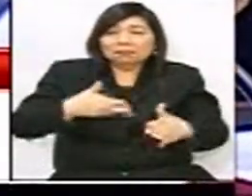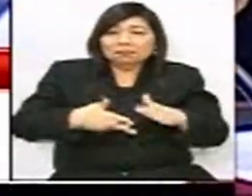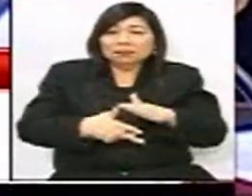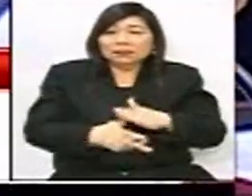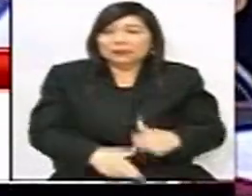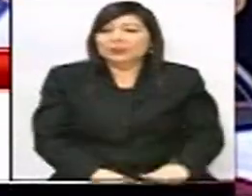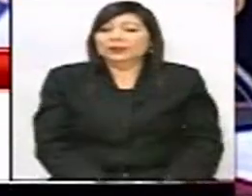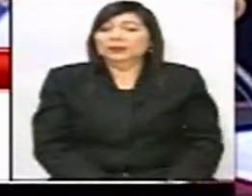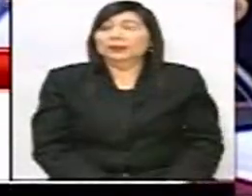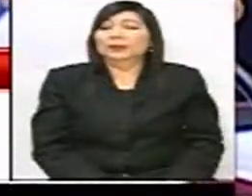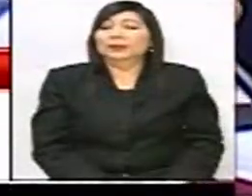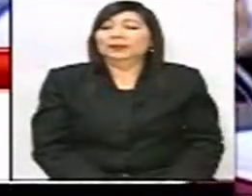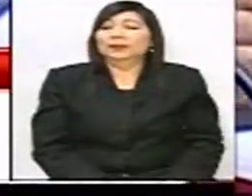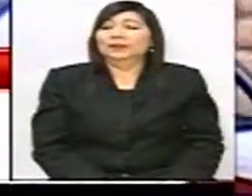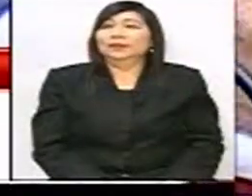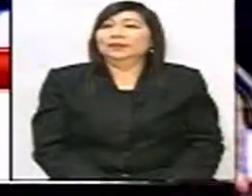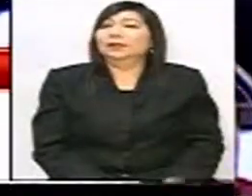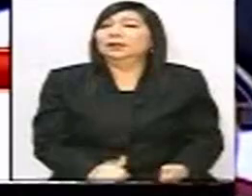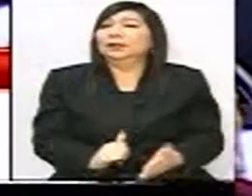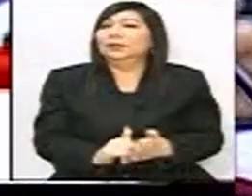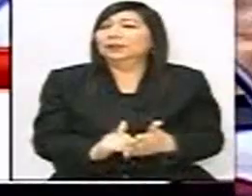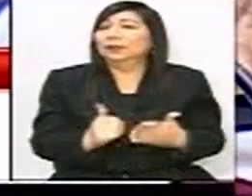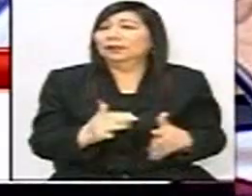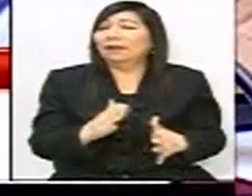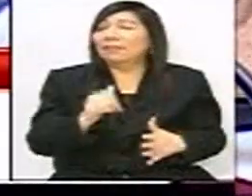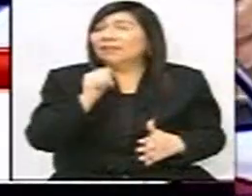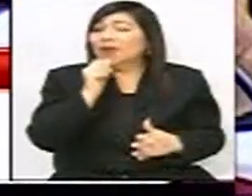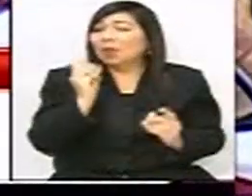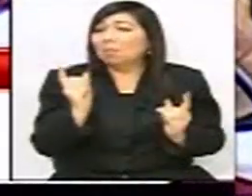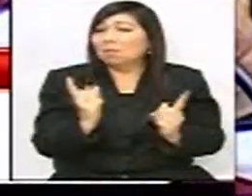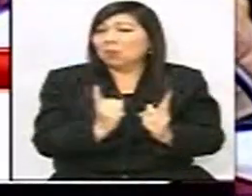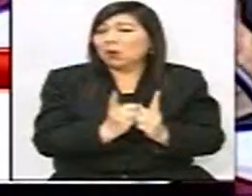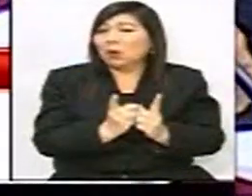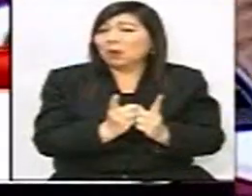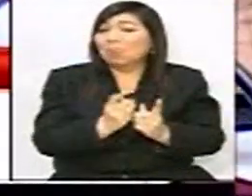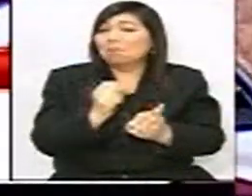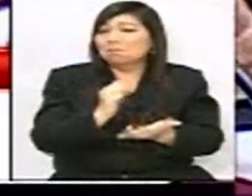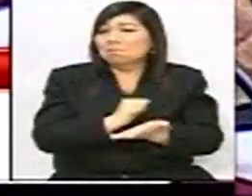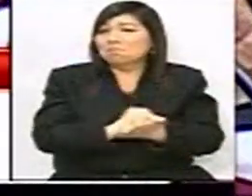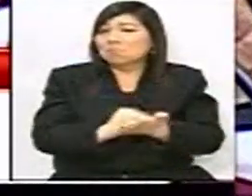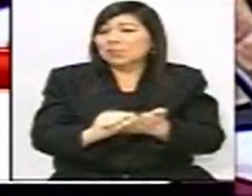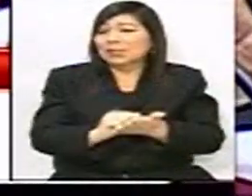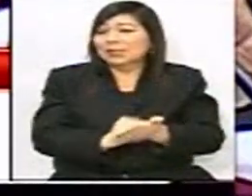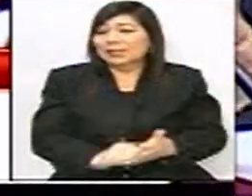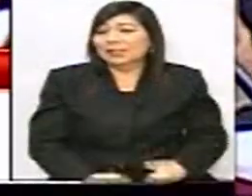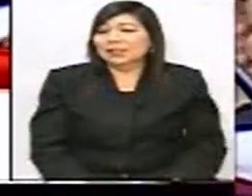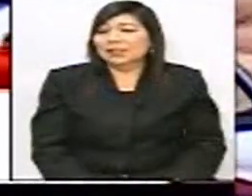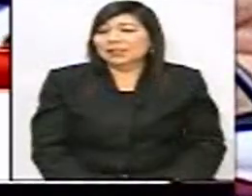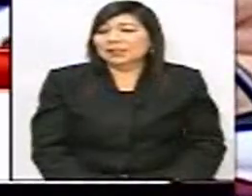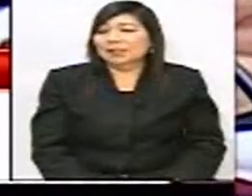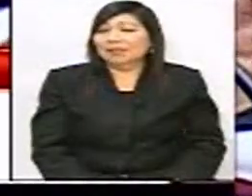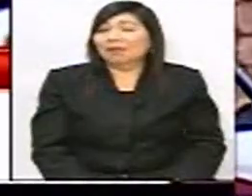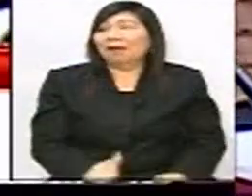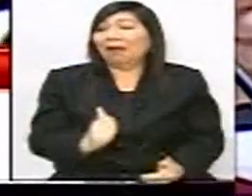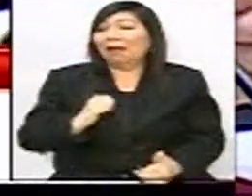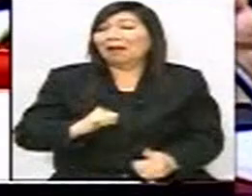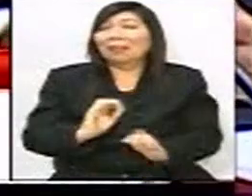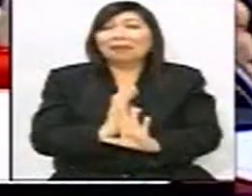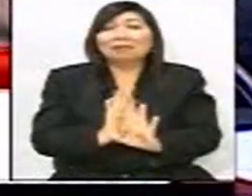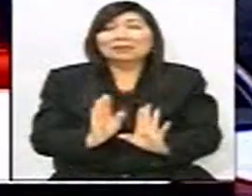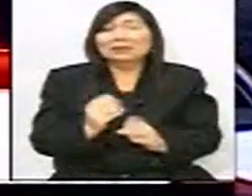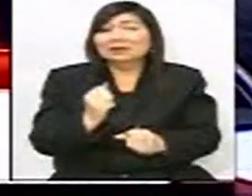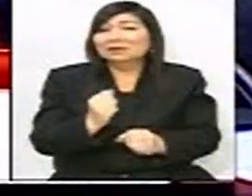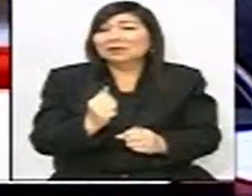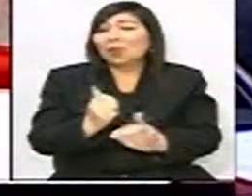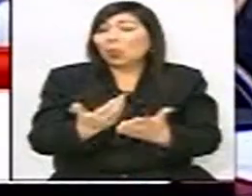en su defecto, ya que faltan pocos meses para que concluya la gestión del señor alcalde,